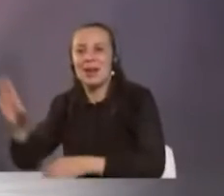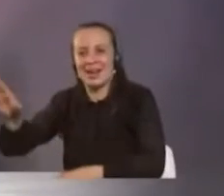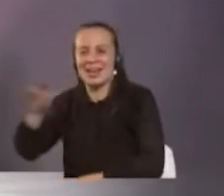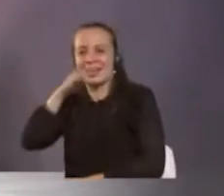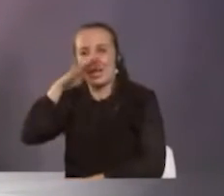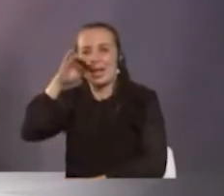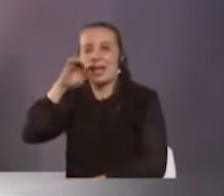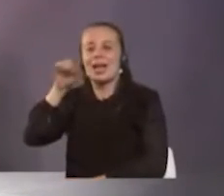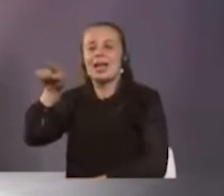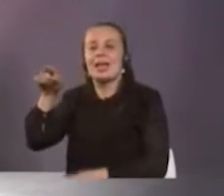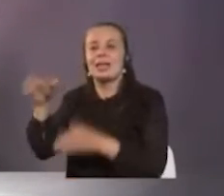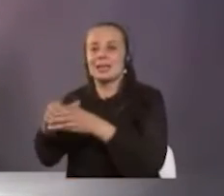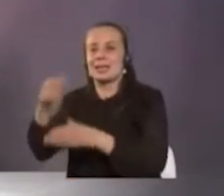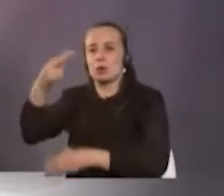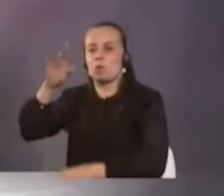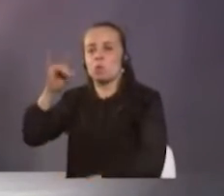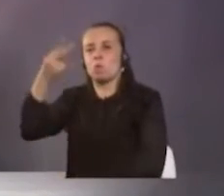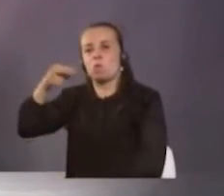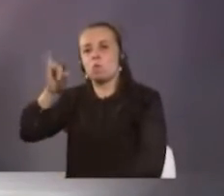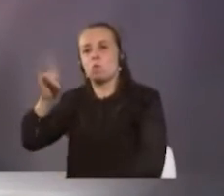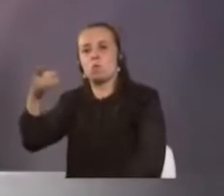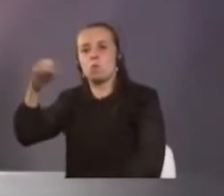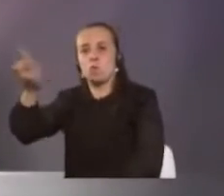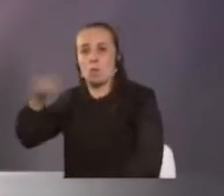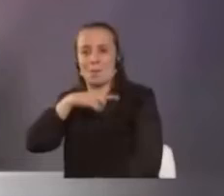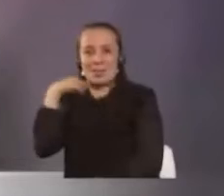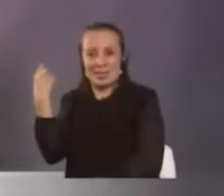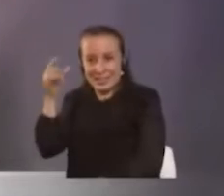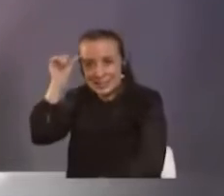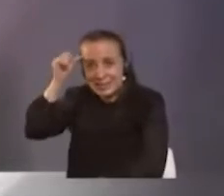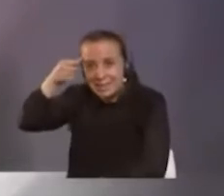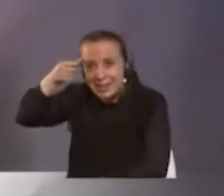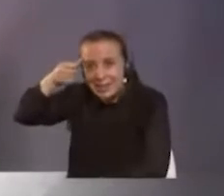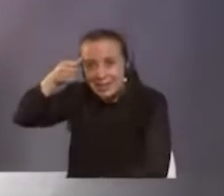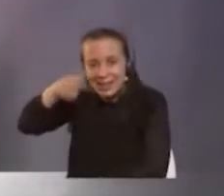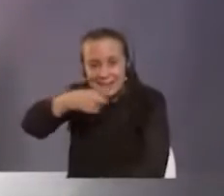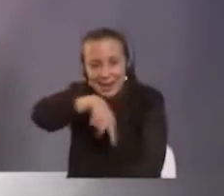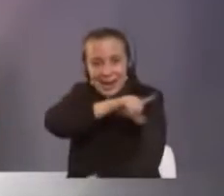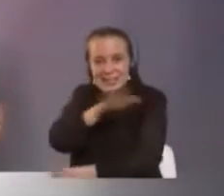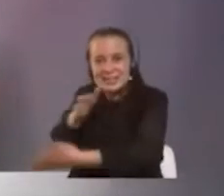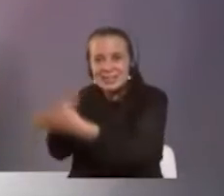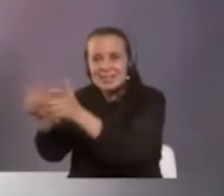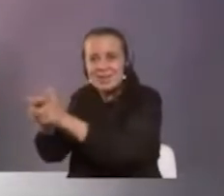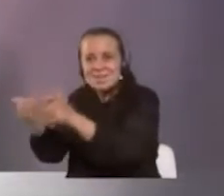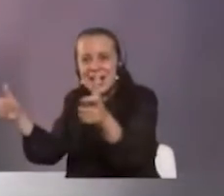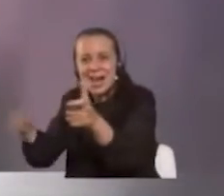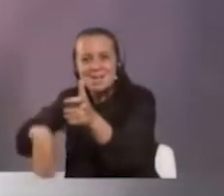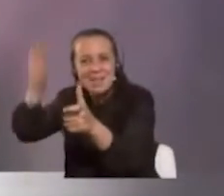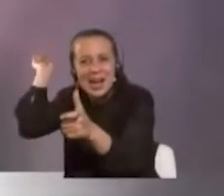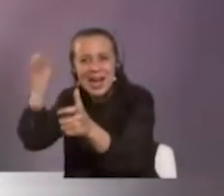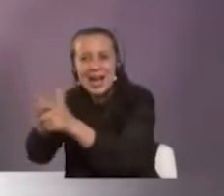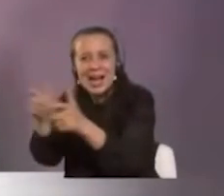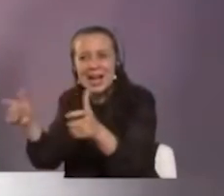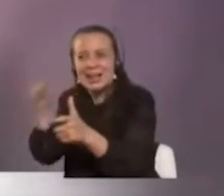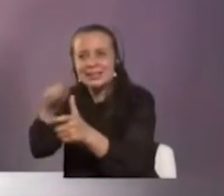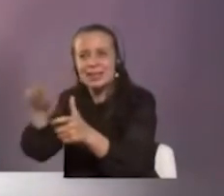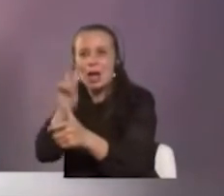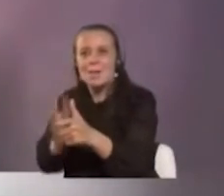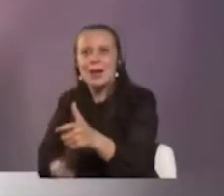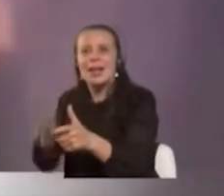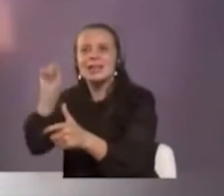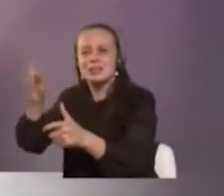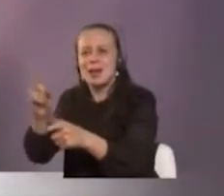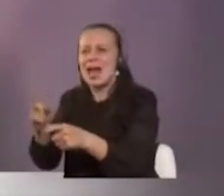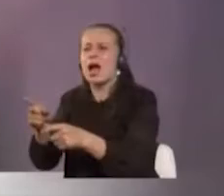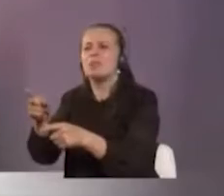voto electrónico. ¿Se acuerdan esas elecciones en que la oposición hizo unas mayorías largas en el resultado electoral en